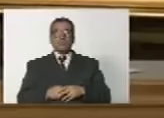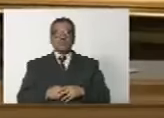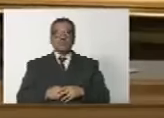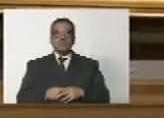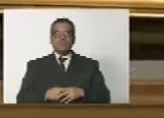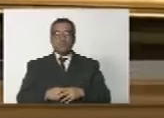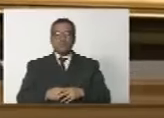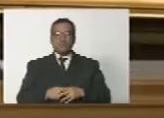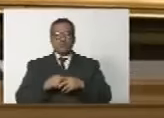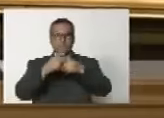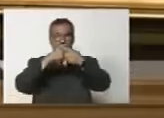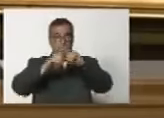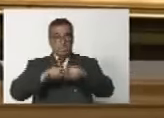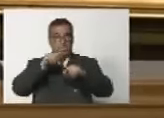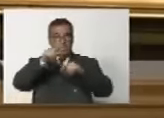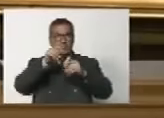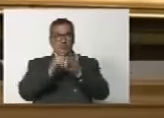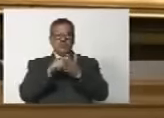En cuenta.